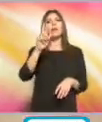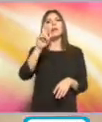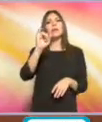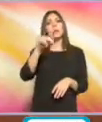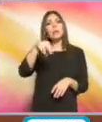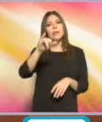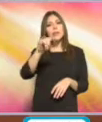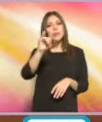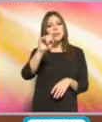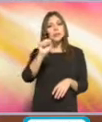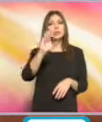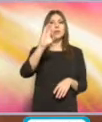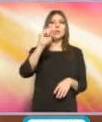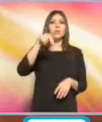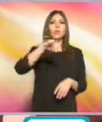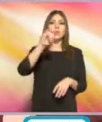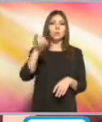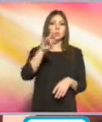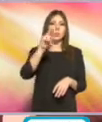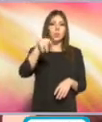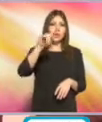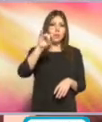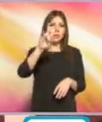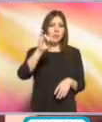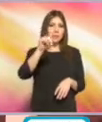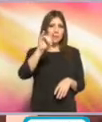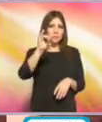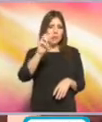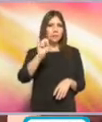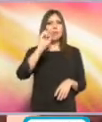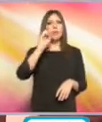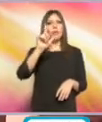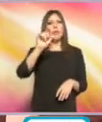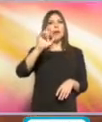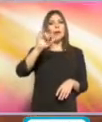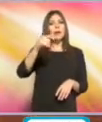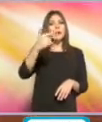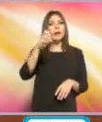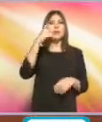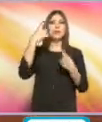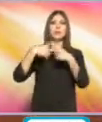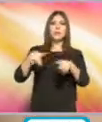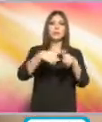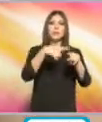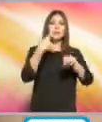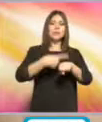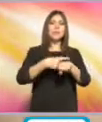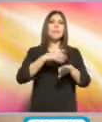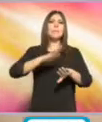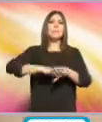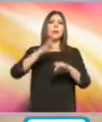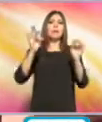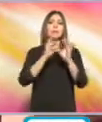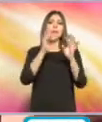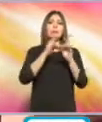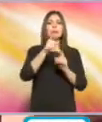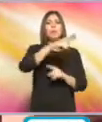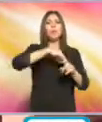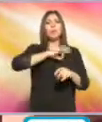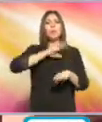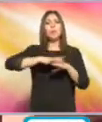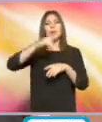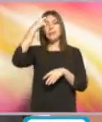el problema laríngeo y también la bronquitis asmatiforme ya o están como de una bronquitis manera alérgica. sentidos por exactamente. Sí, ¿no? ya ellos están predispuestos,